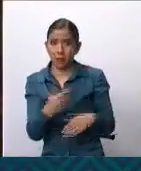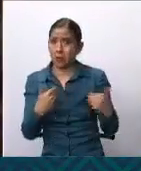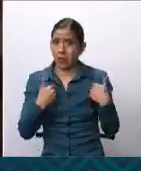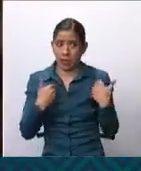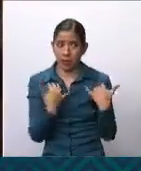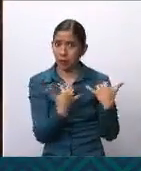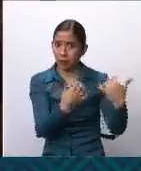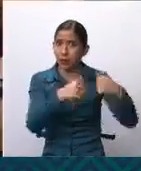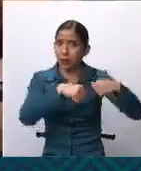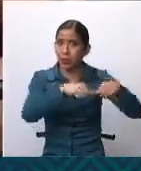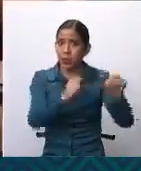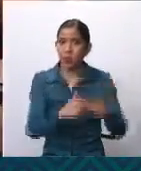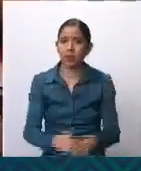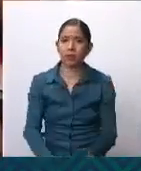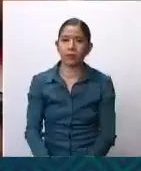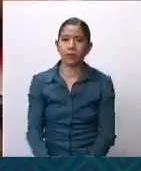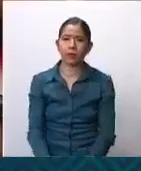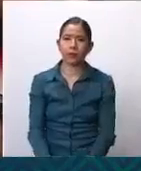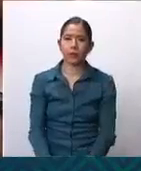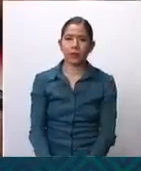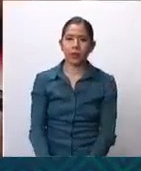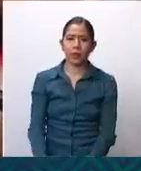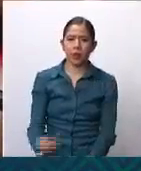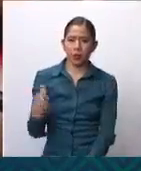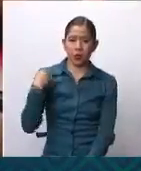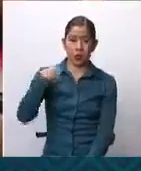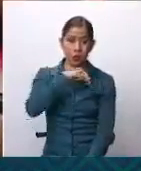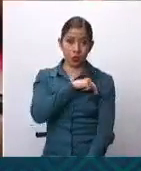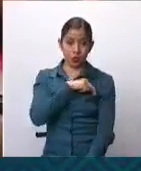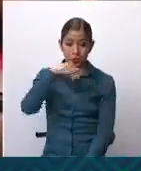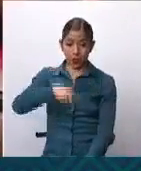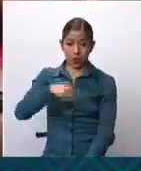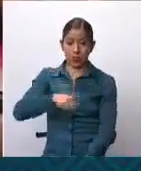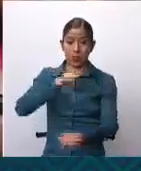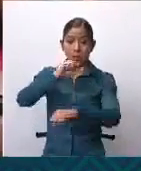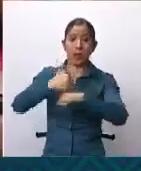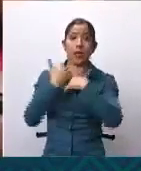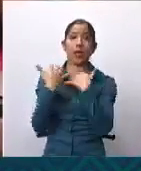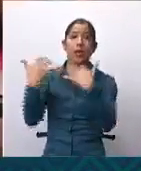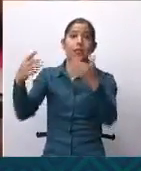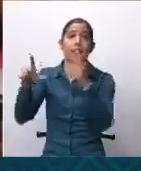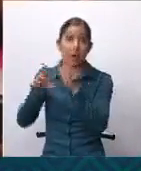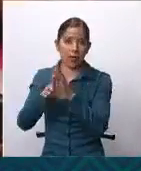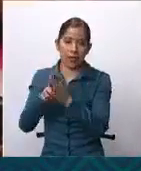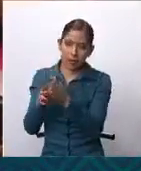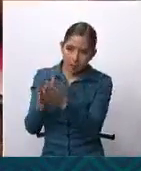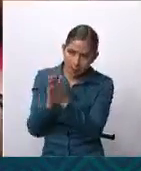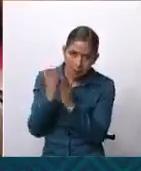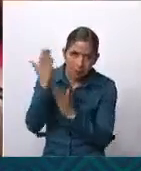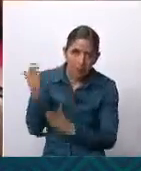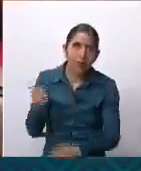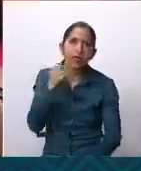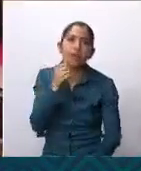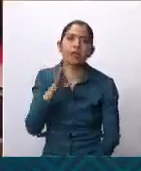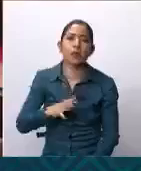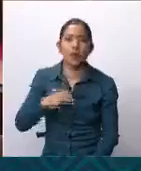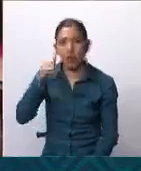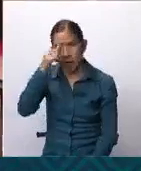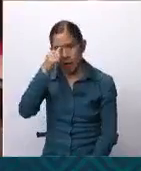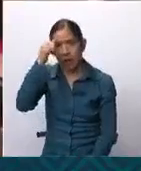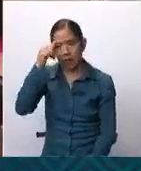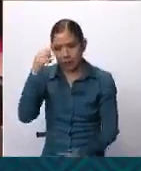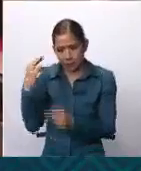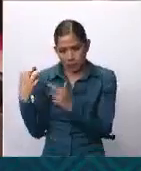plena vigencia. Nosotros, desde la Asamblea Legislativa, le pedimos a la señora Yanine Áñez que sea más